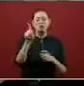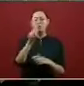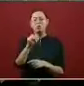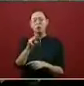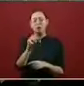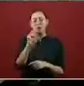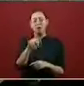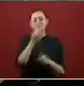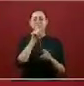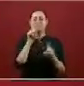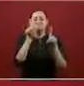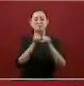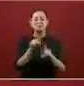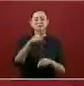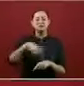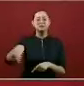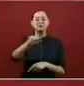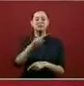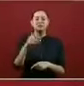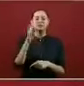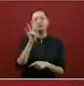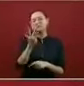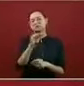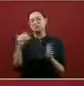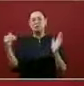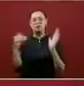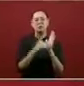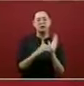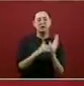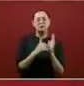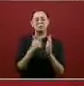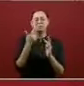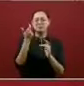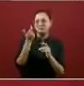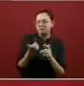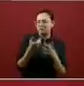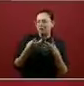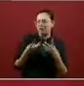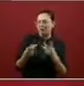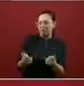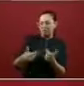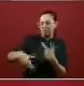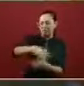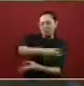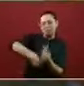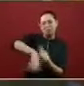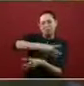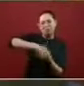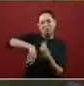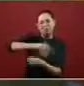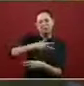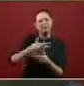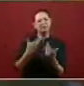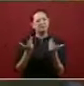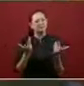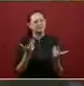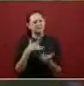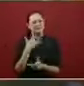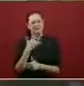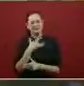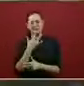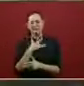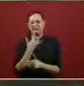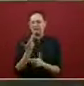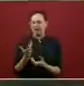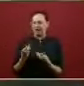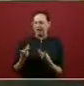reportan basureros fifís de 19 mil pesos, donde no sabemos realmente... ¿Por qué se gasta en